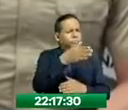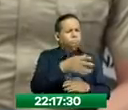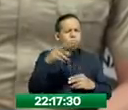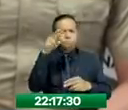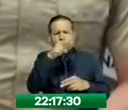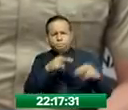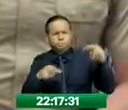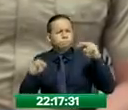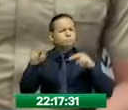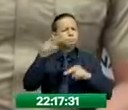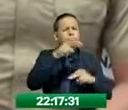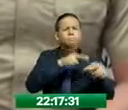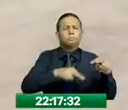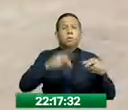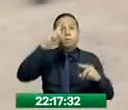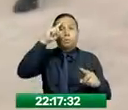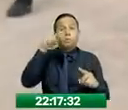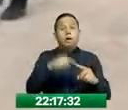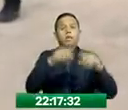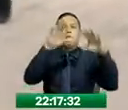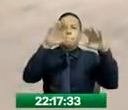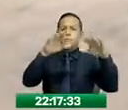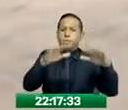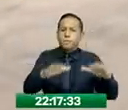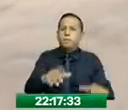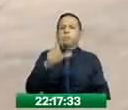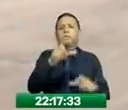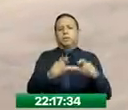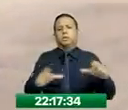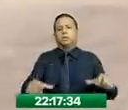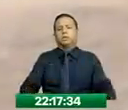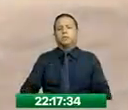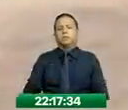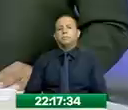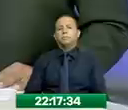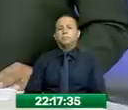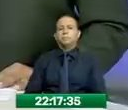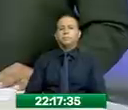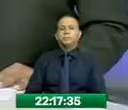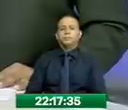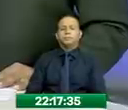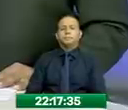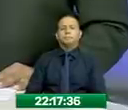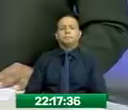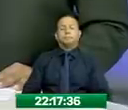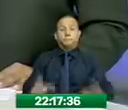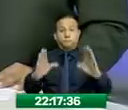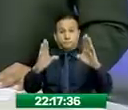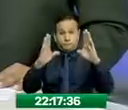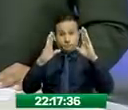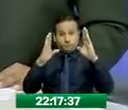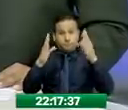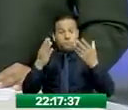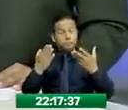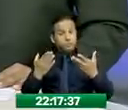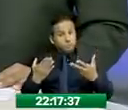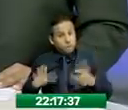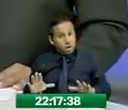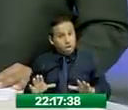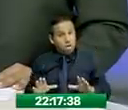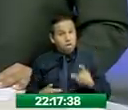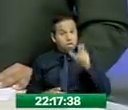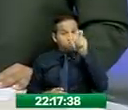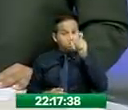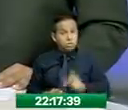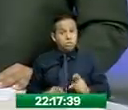para el bienestar de la ciudadanía informó y con casamiento y mucha atención ya existe un sospechoso en el caso